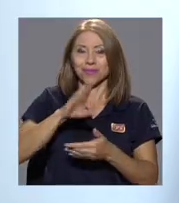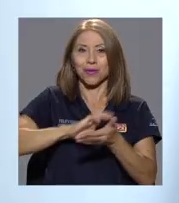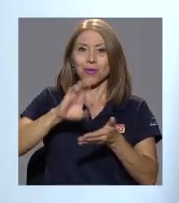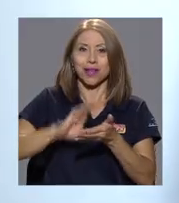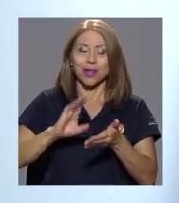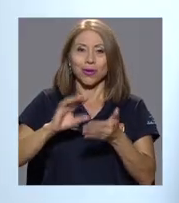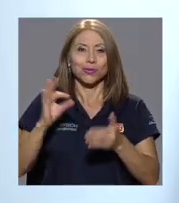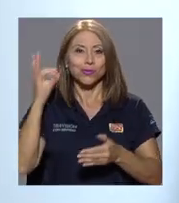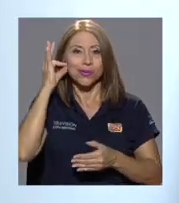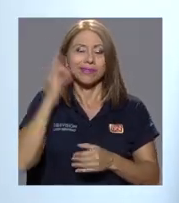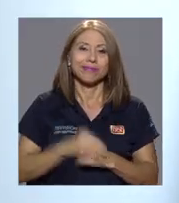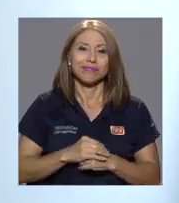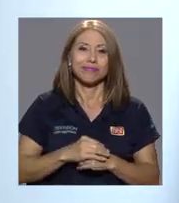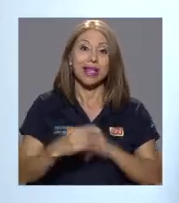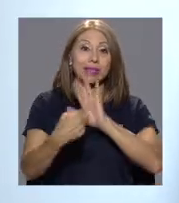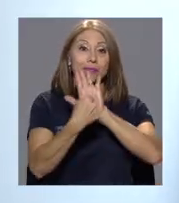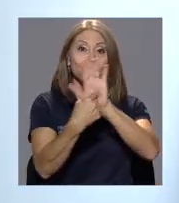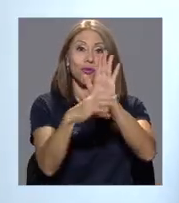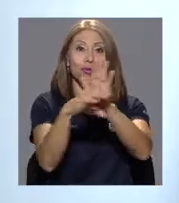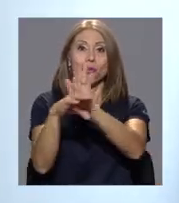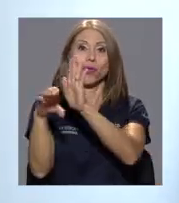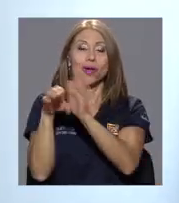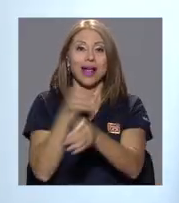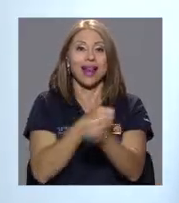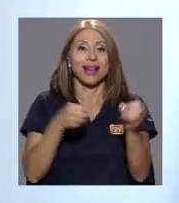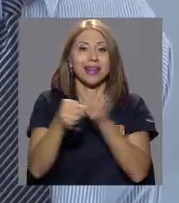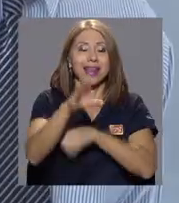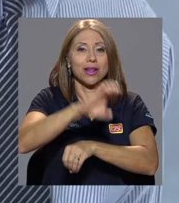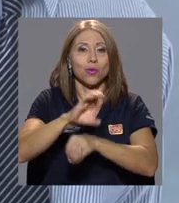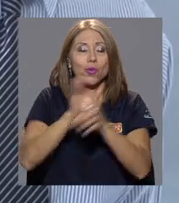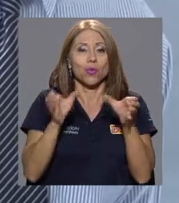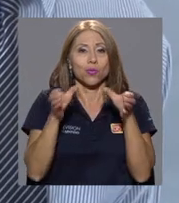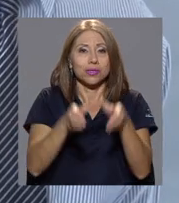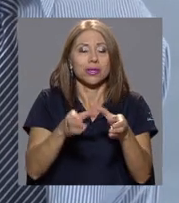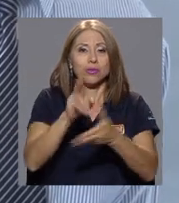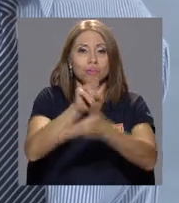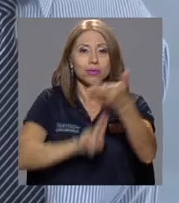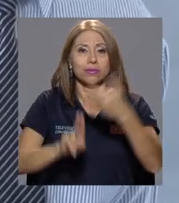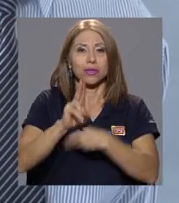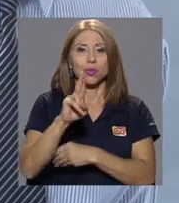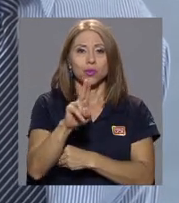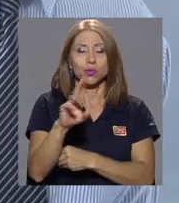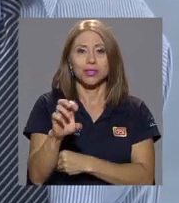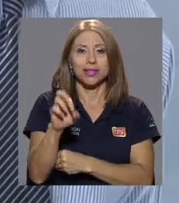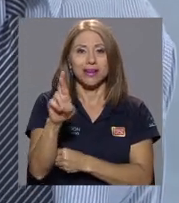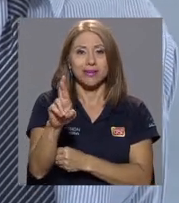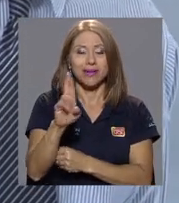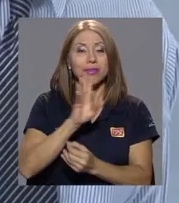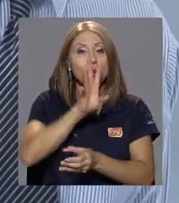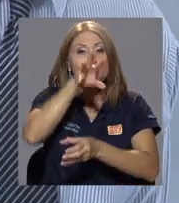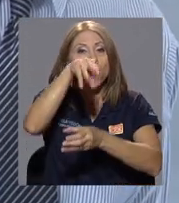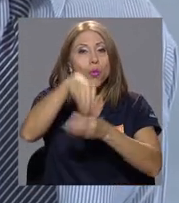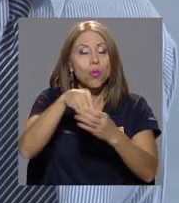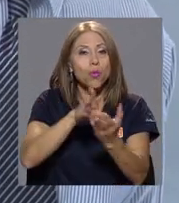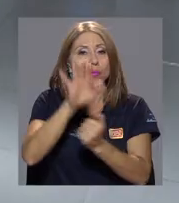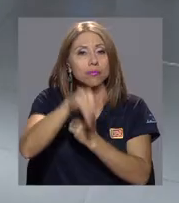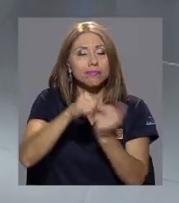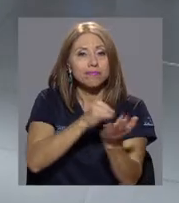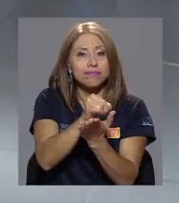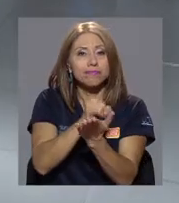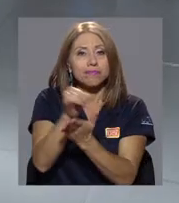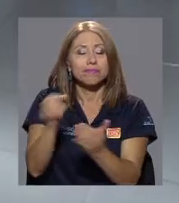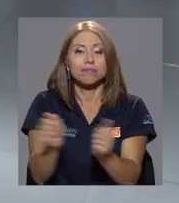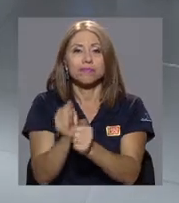Superior de Señoritas. La exposición se exhibe en la Galería del Consejo Universitario de la UCR y forma parte de un proyecto de